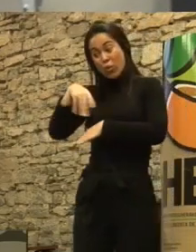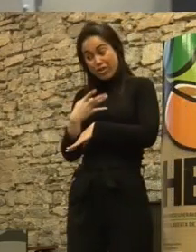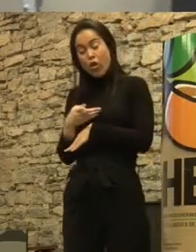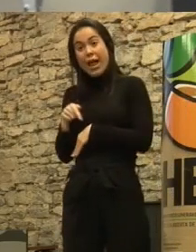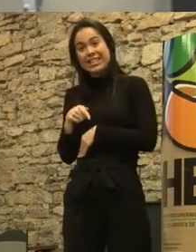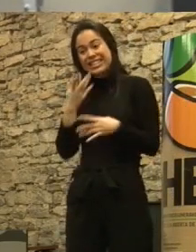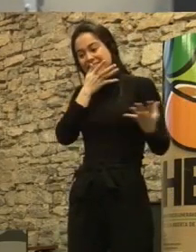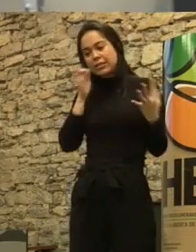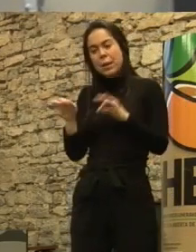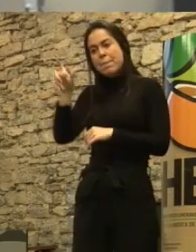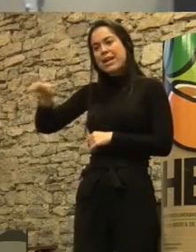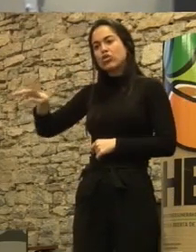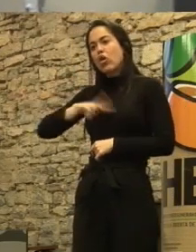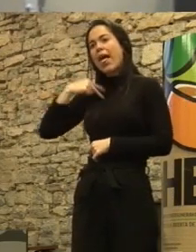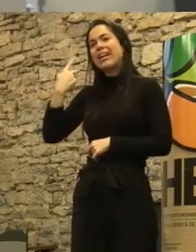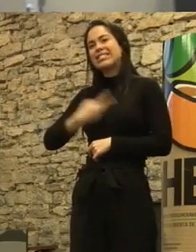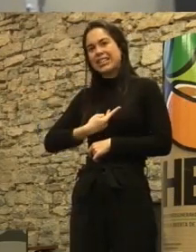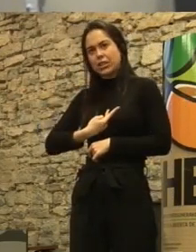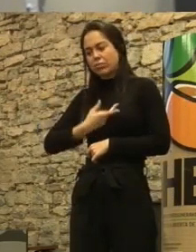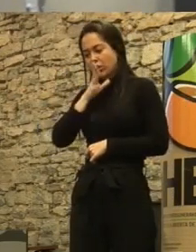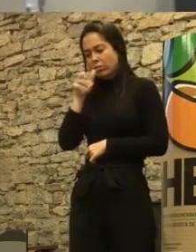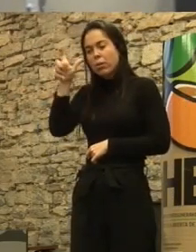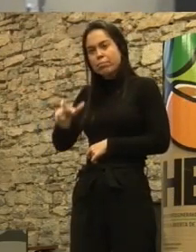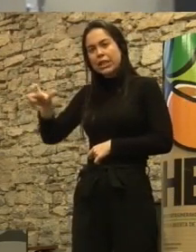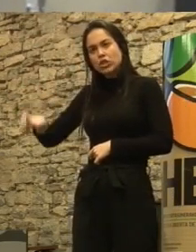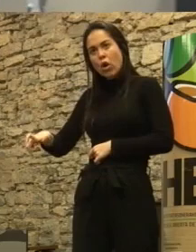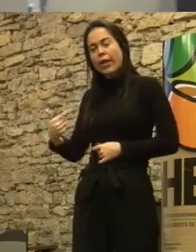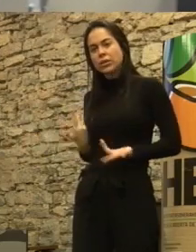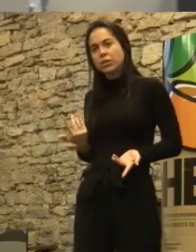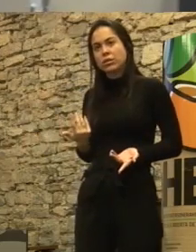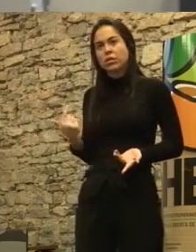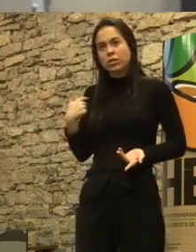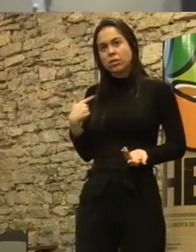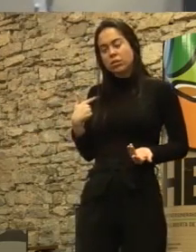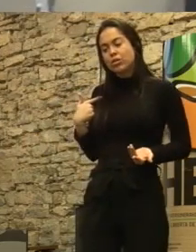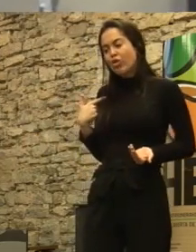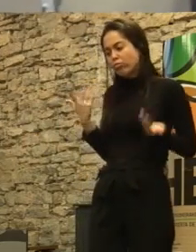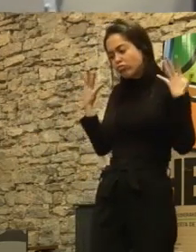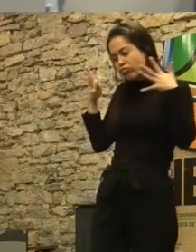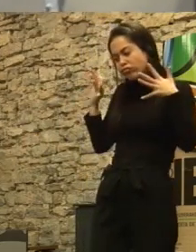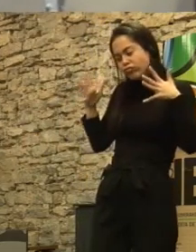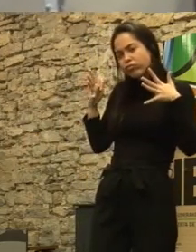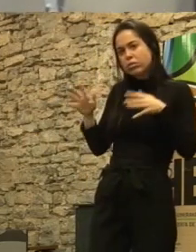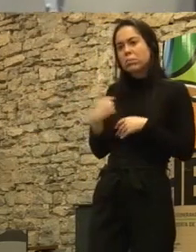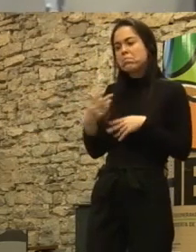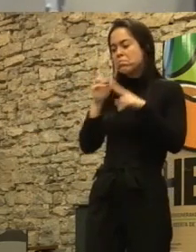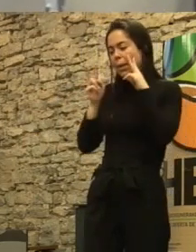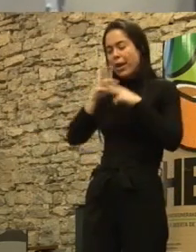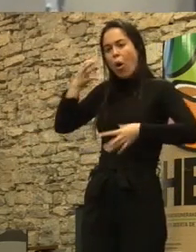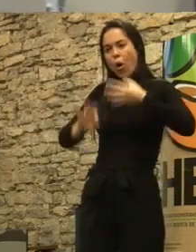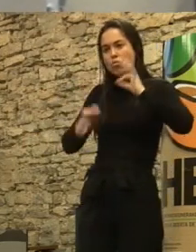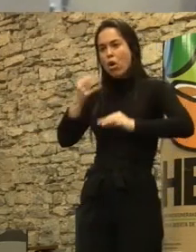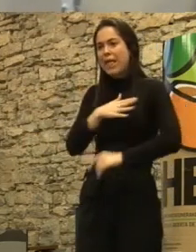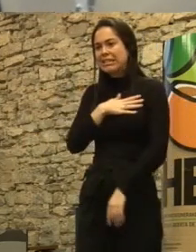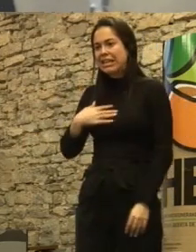4 horas a personas trans, pero como personas. Yo voy a ser su consultora, vamos a ver si quiere hacer hormonas, si no quiere hacer